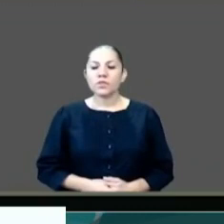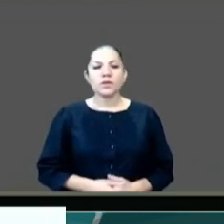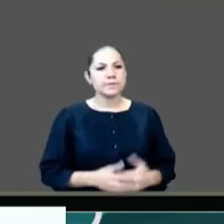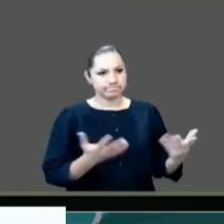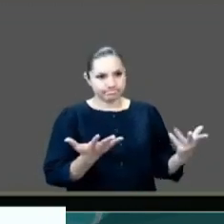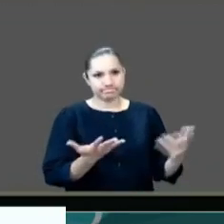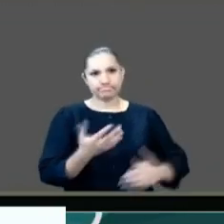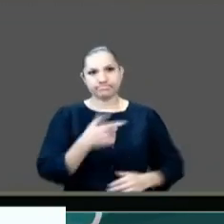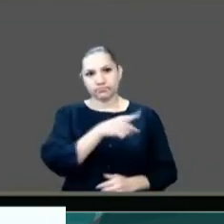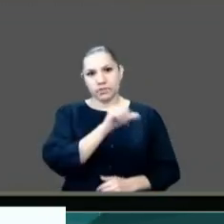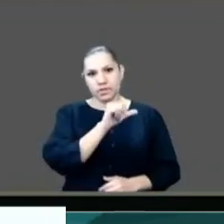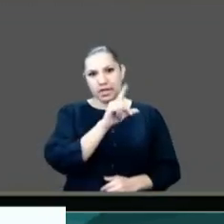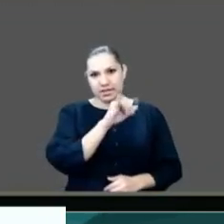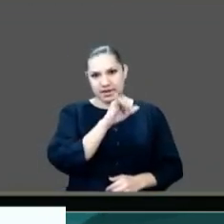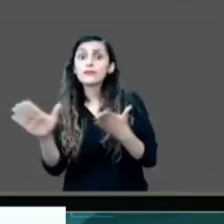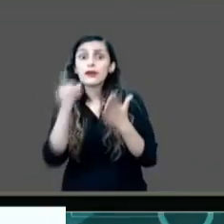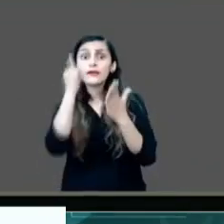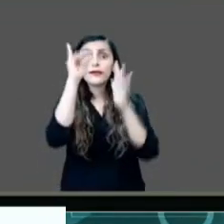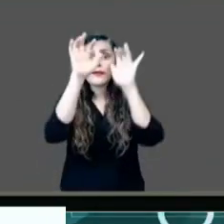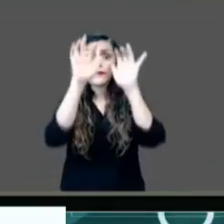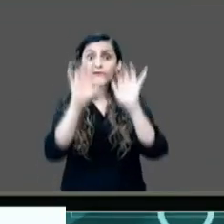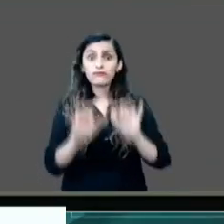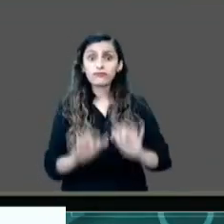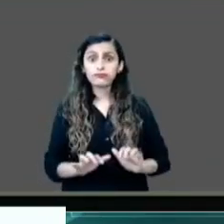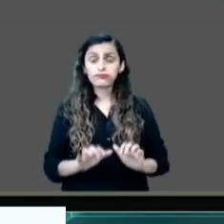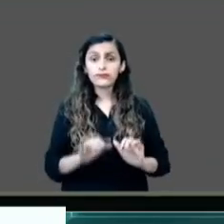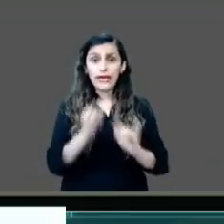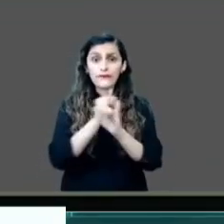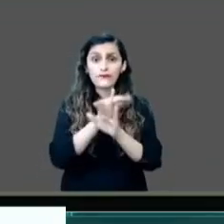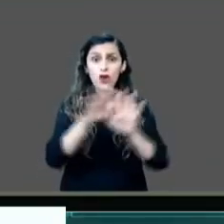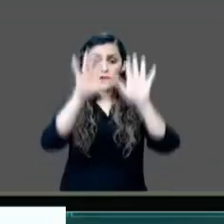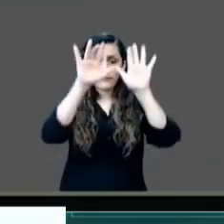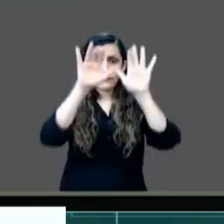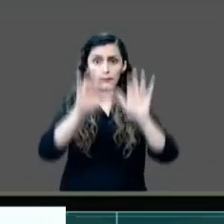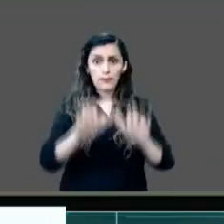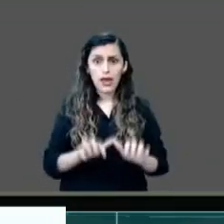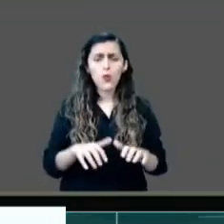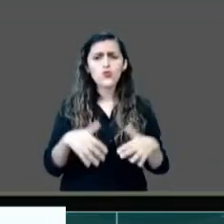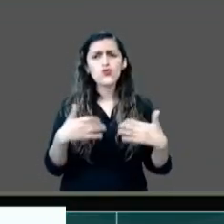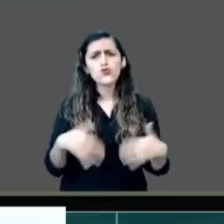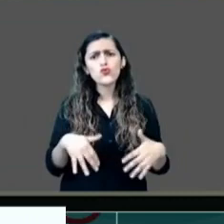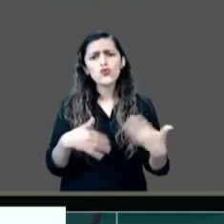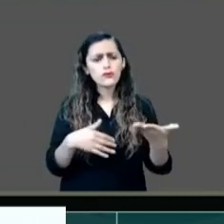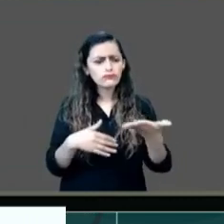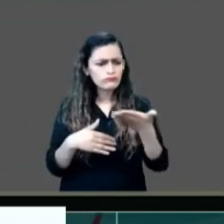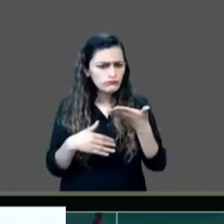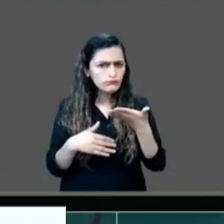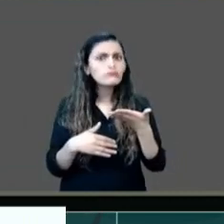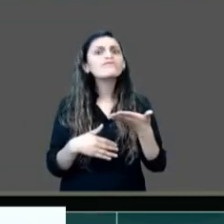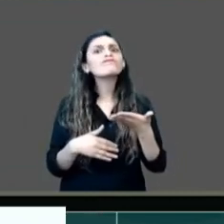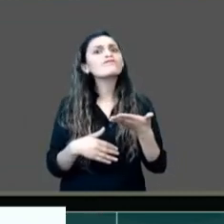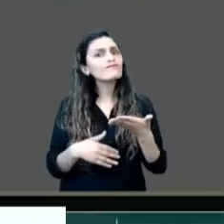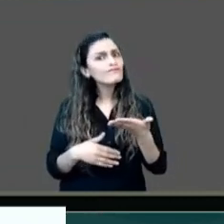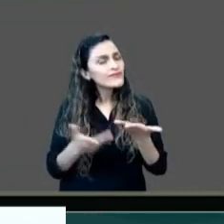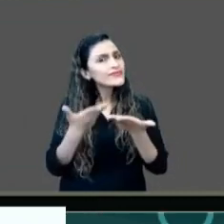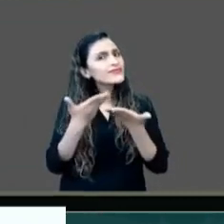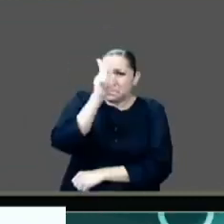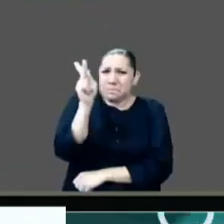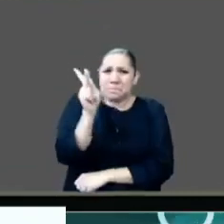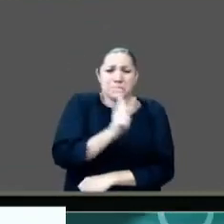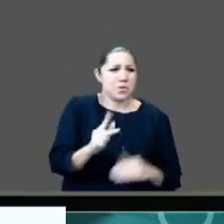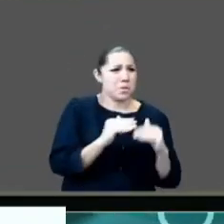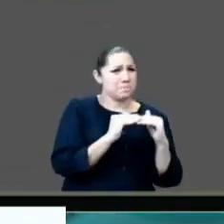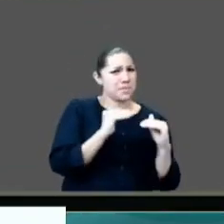fuego. En el 2018, que son los últimos datos que tenemos, ya son 6 de cada 10 mujeres asesinadas con un arma de fuego. Y